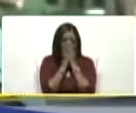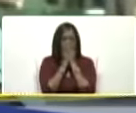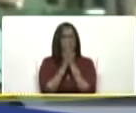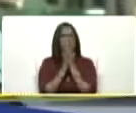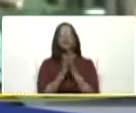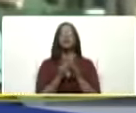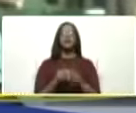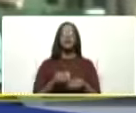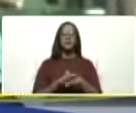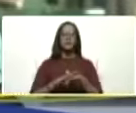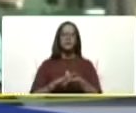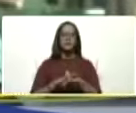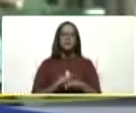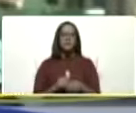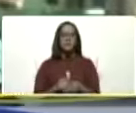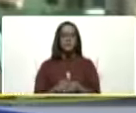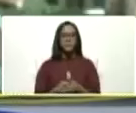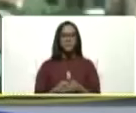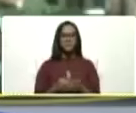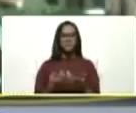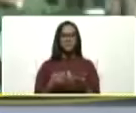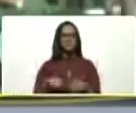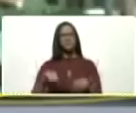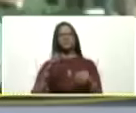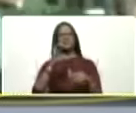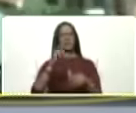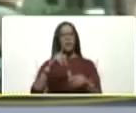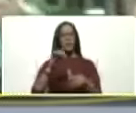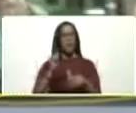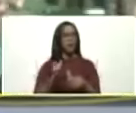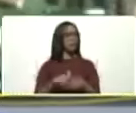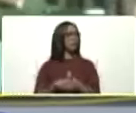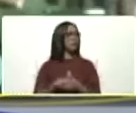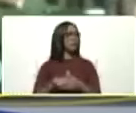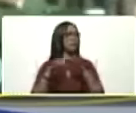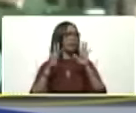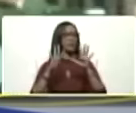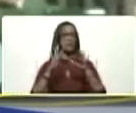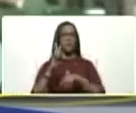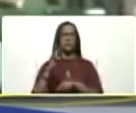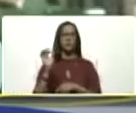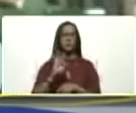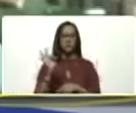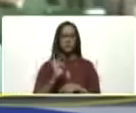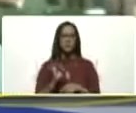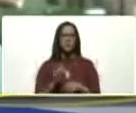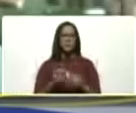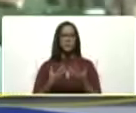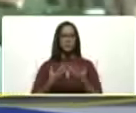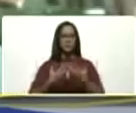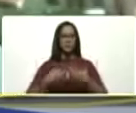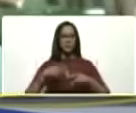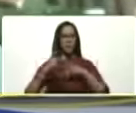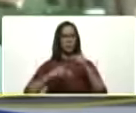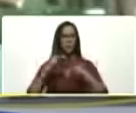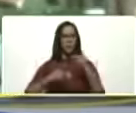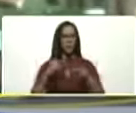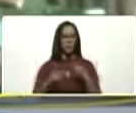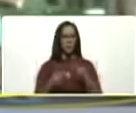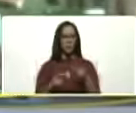proyectan un crecimiento económico en Venezuela del 4% de la economía, de lo que llaman el Producto Interno Bruto.